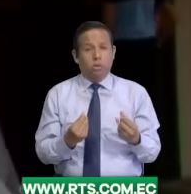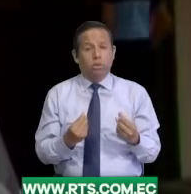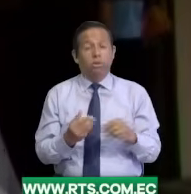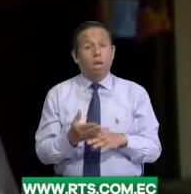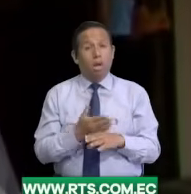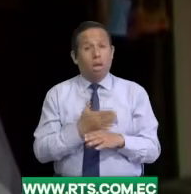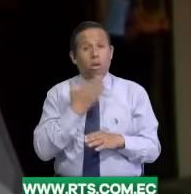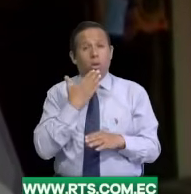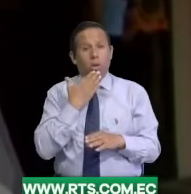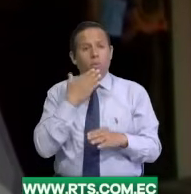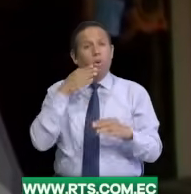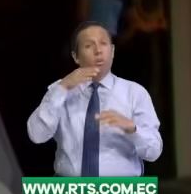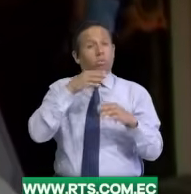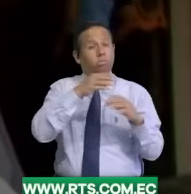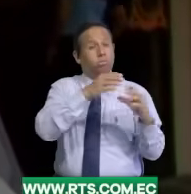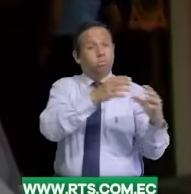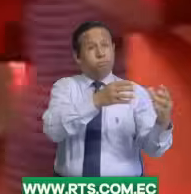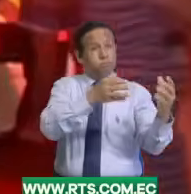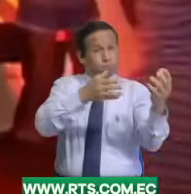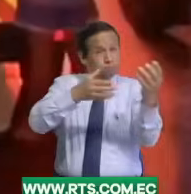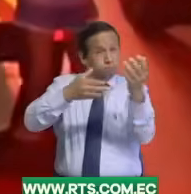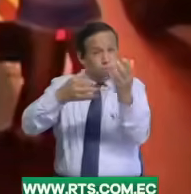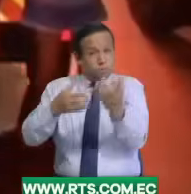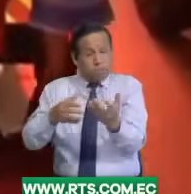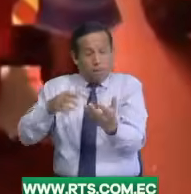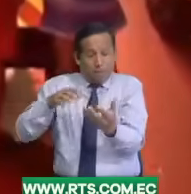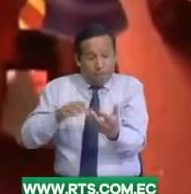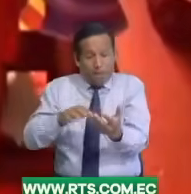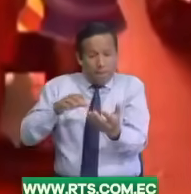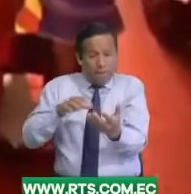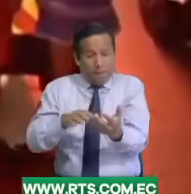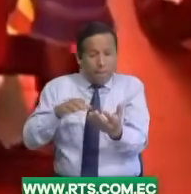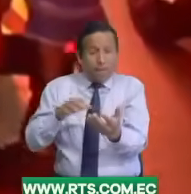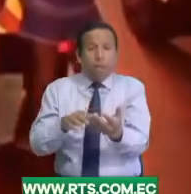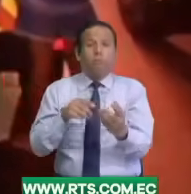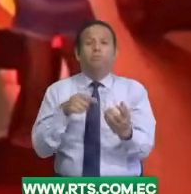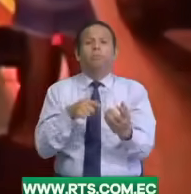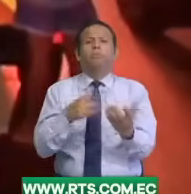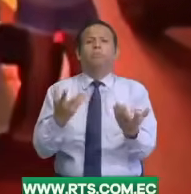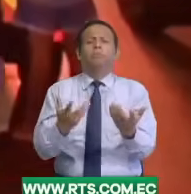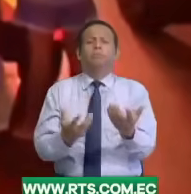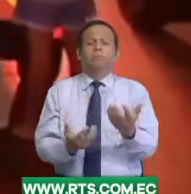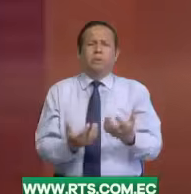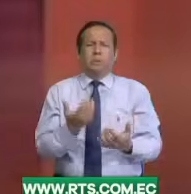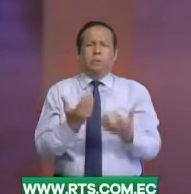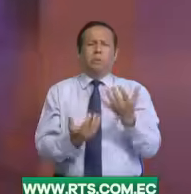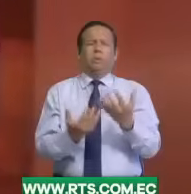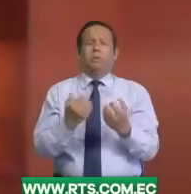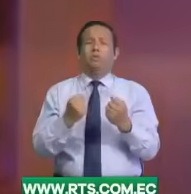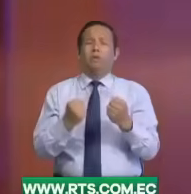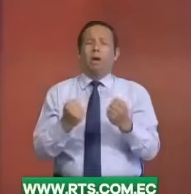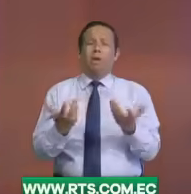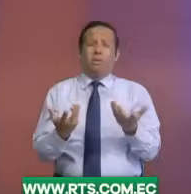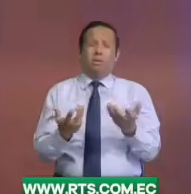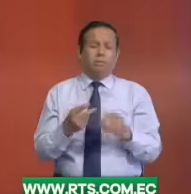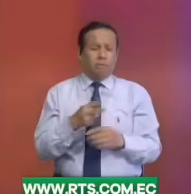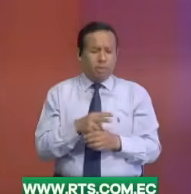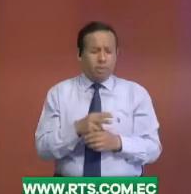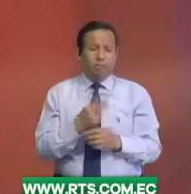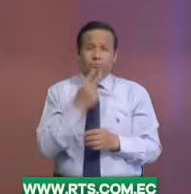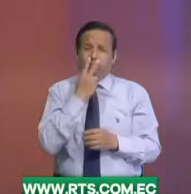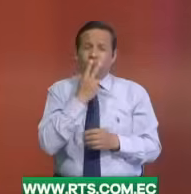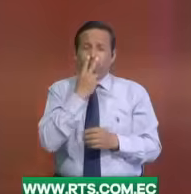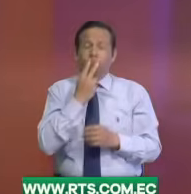la bajó, trató de reanimarla. La niñita presentaba quemaduras segundo y tercer grado y también signos de